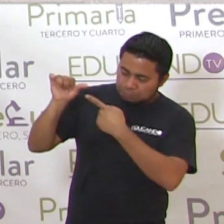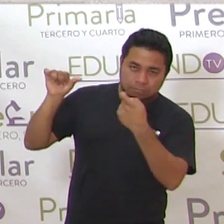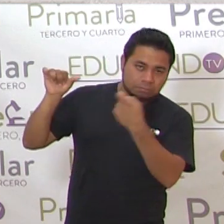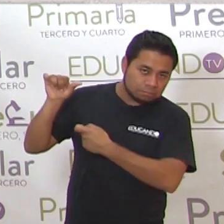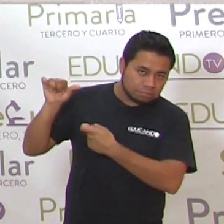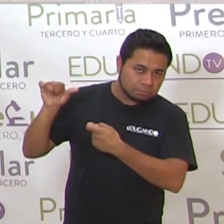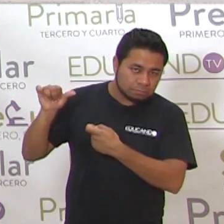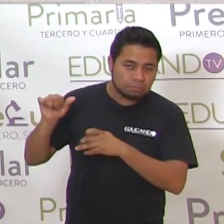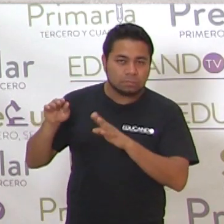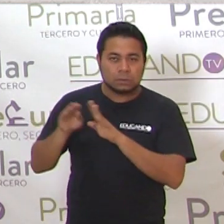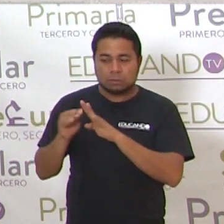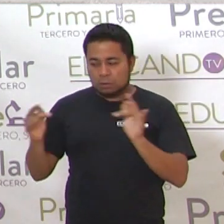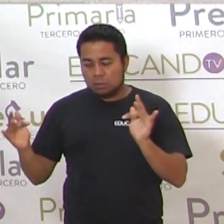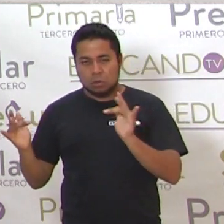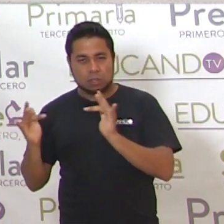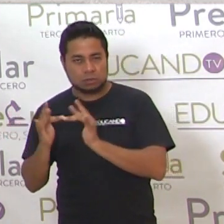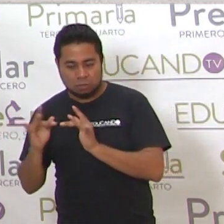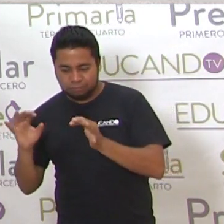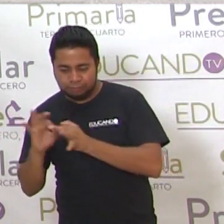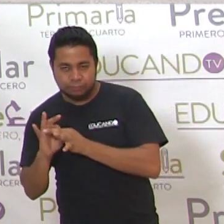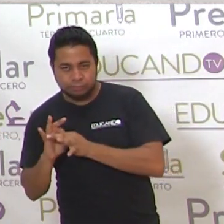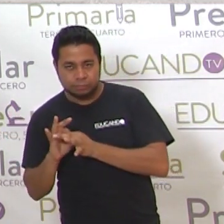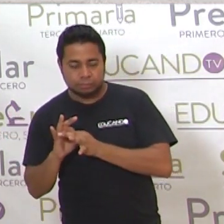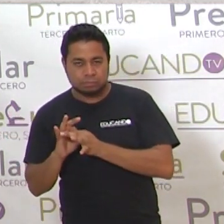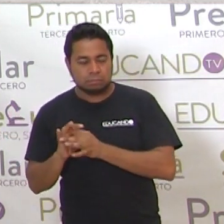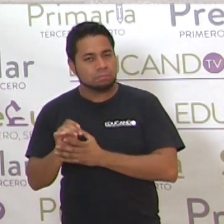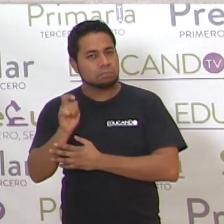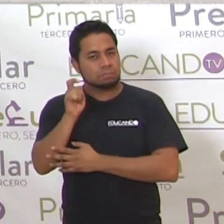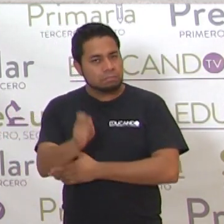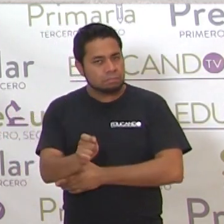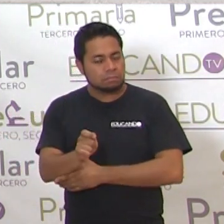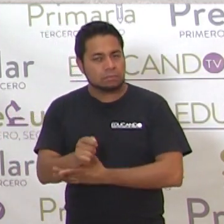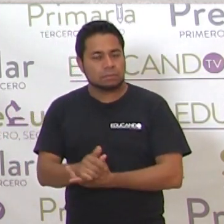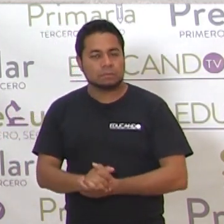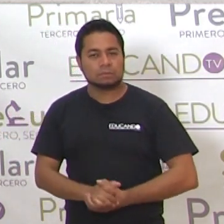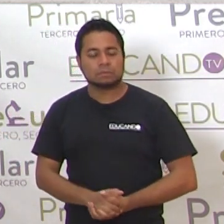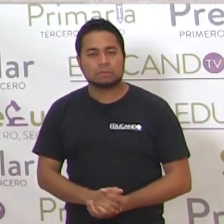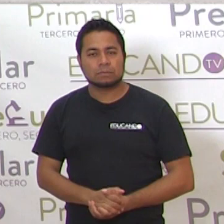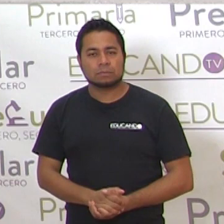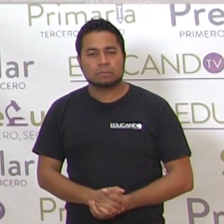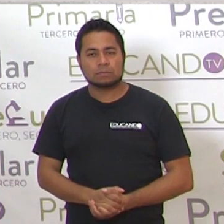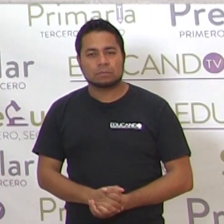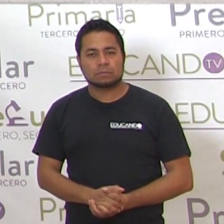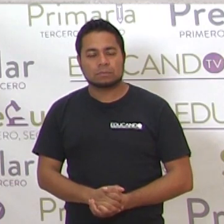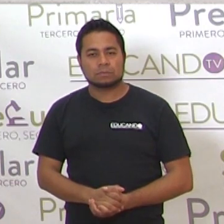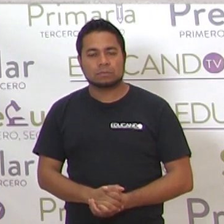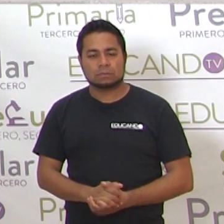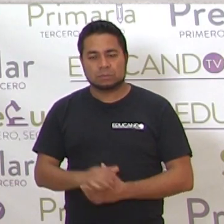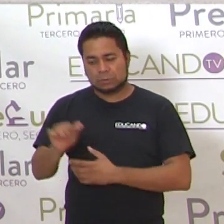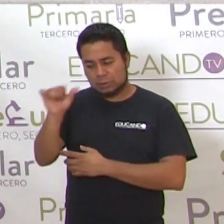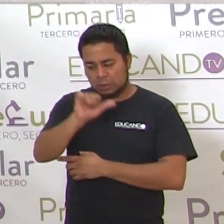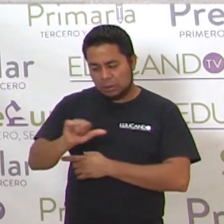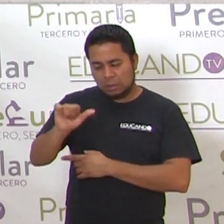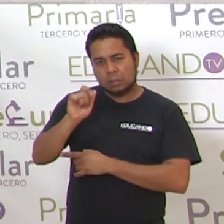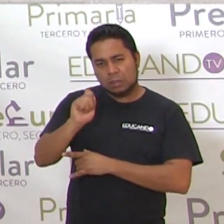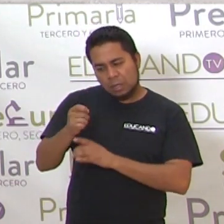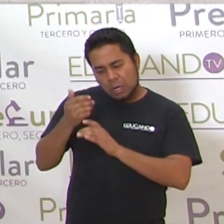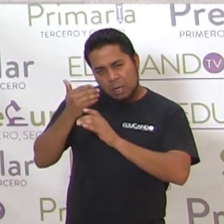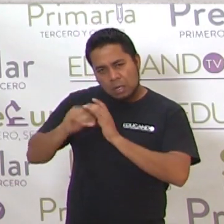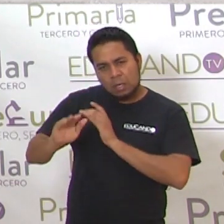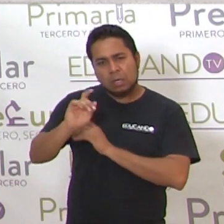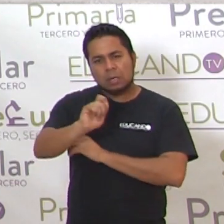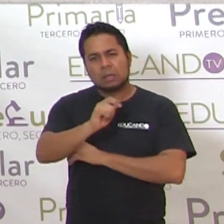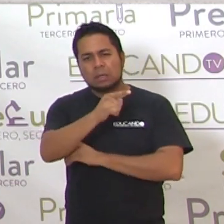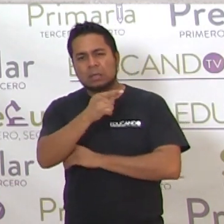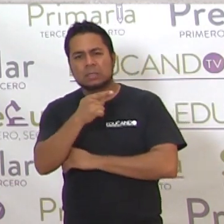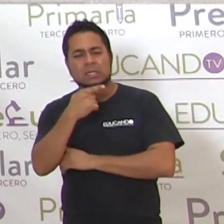como conexión bien el cual va a significar bien un significado en inglés